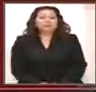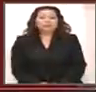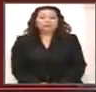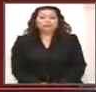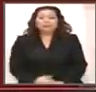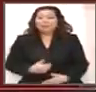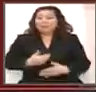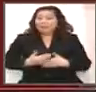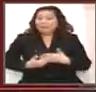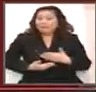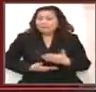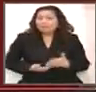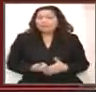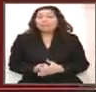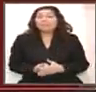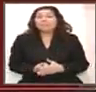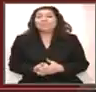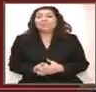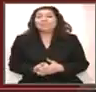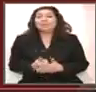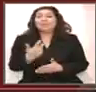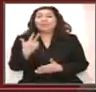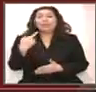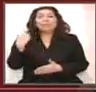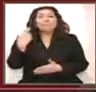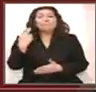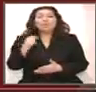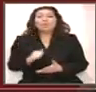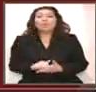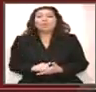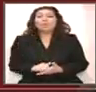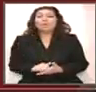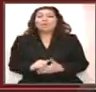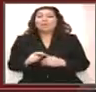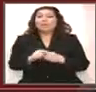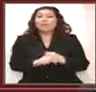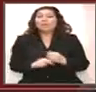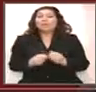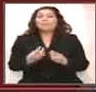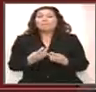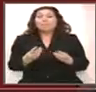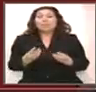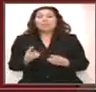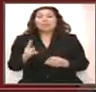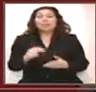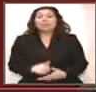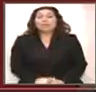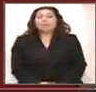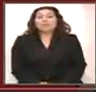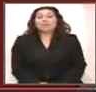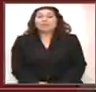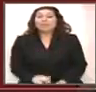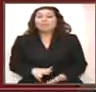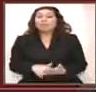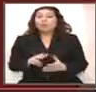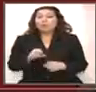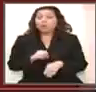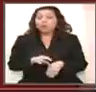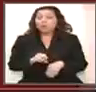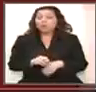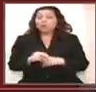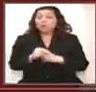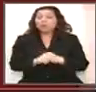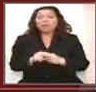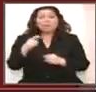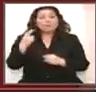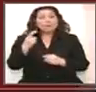los avances en las 3 políticas nacionales en materia de criminalidad aprobadas por el Consejo